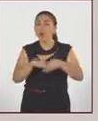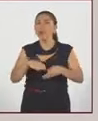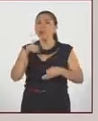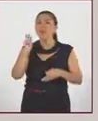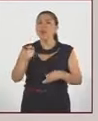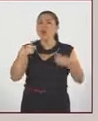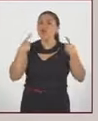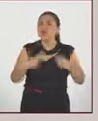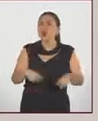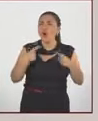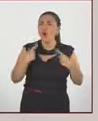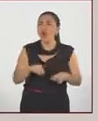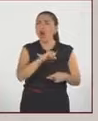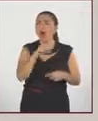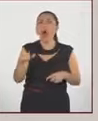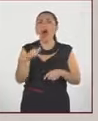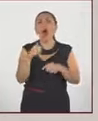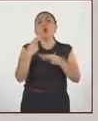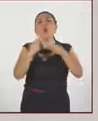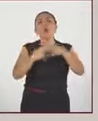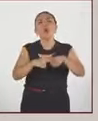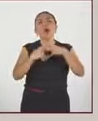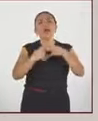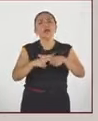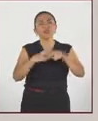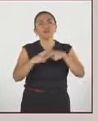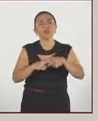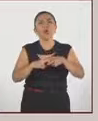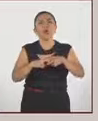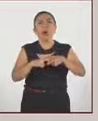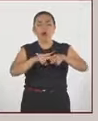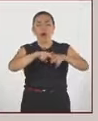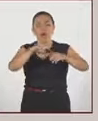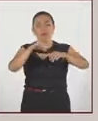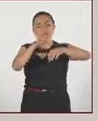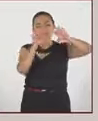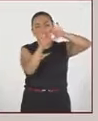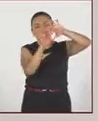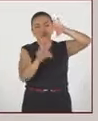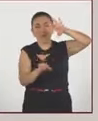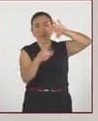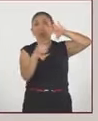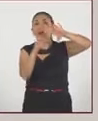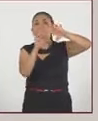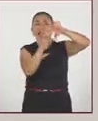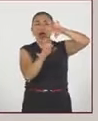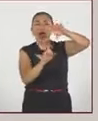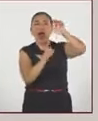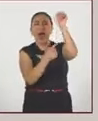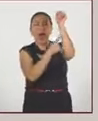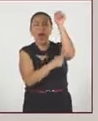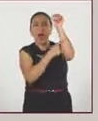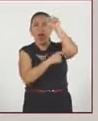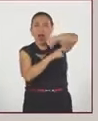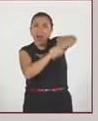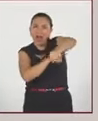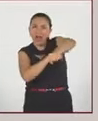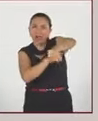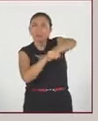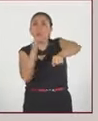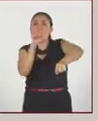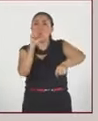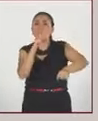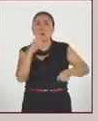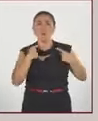la tuberosidad tibial, en la región anterior de la tibia. mucho dolor cuando el paciente es